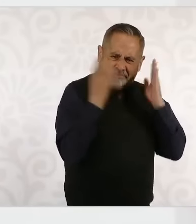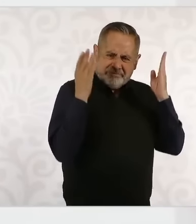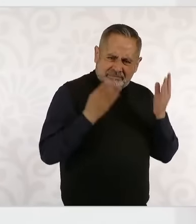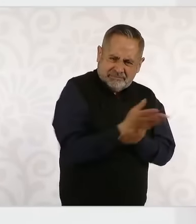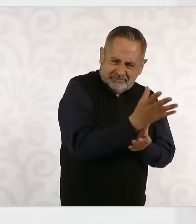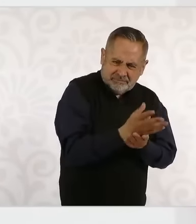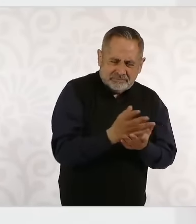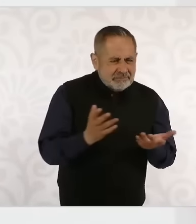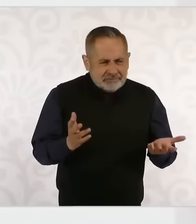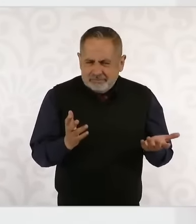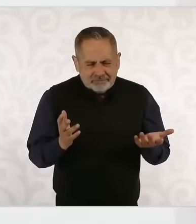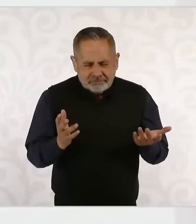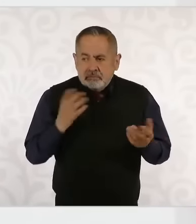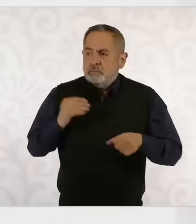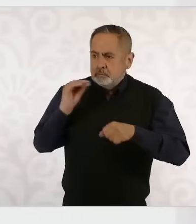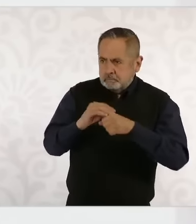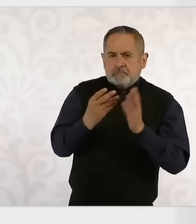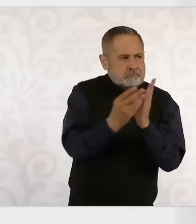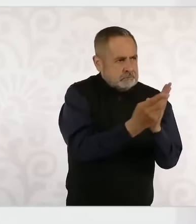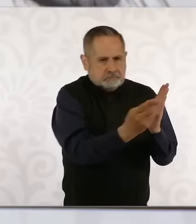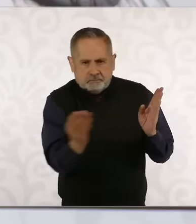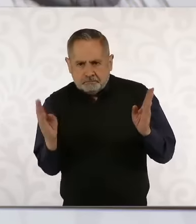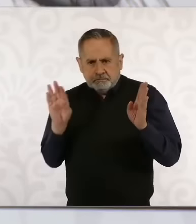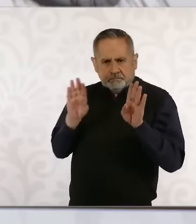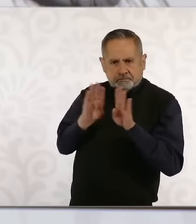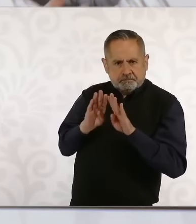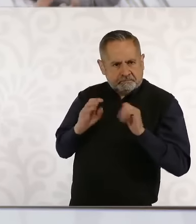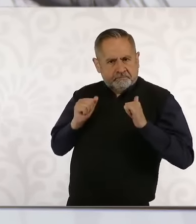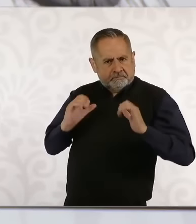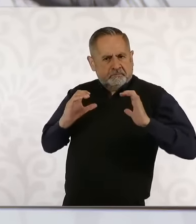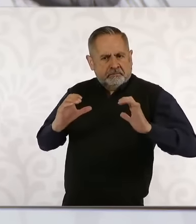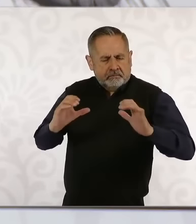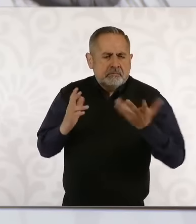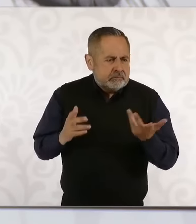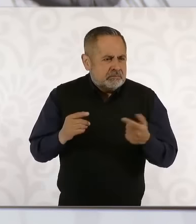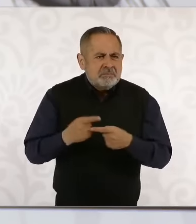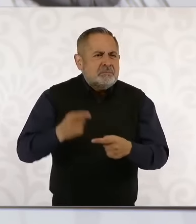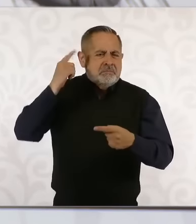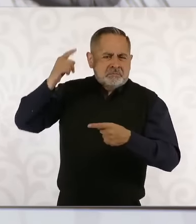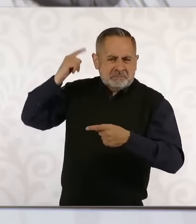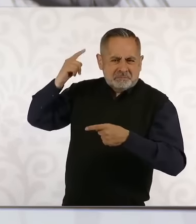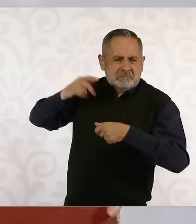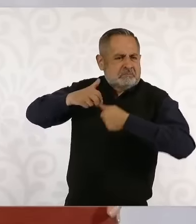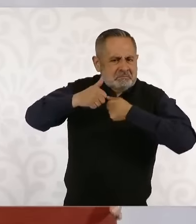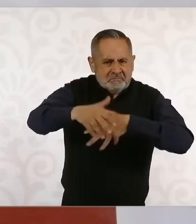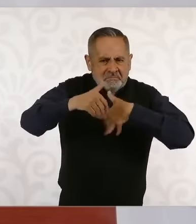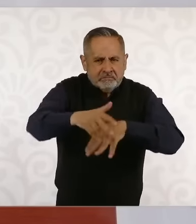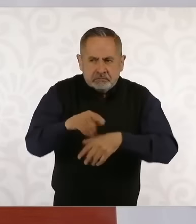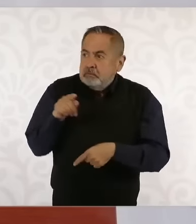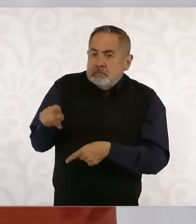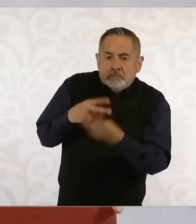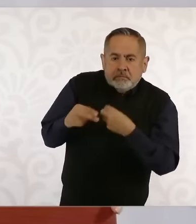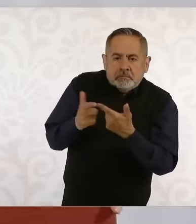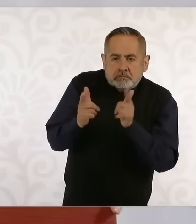confrontación entre estos grupos que han marchado en las últimas movilizaciones, pero